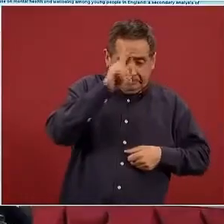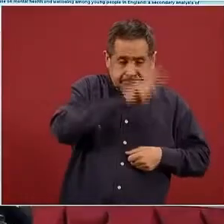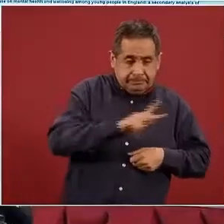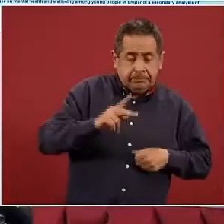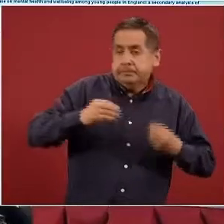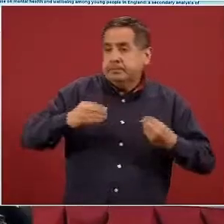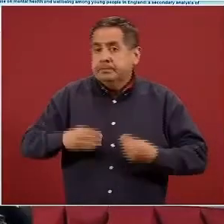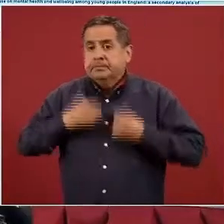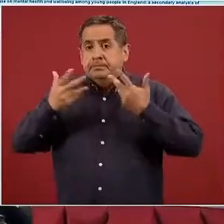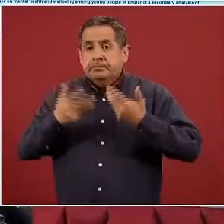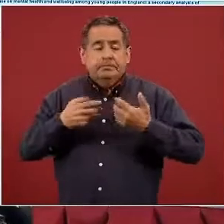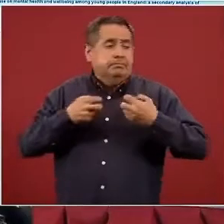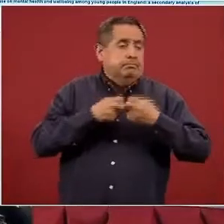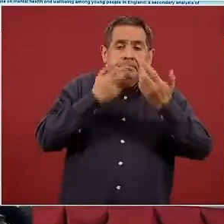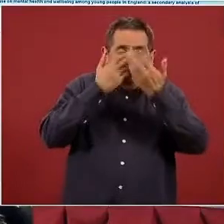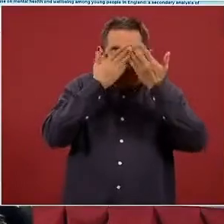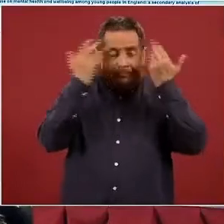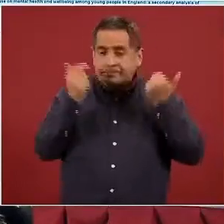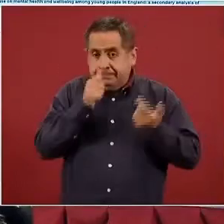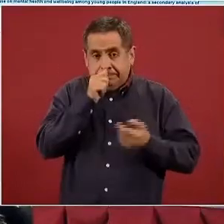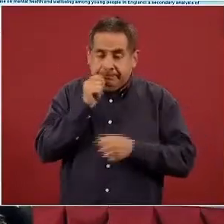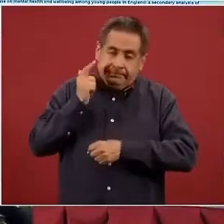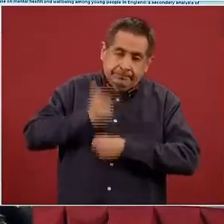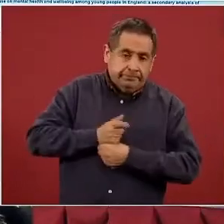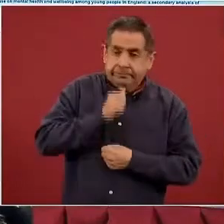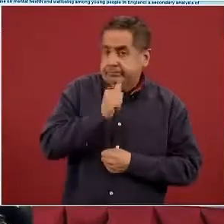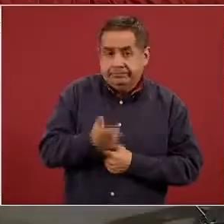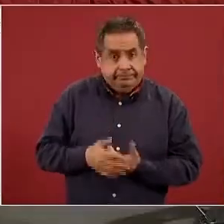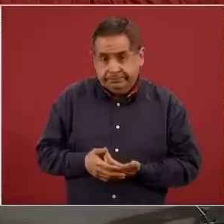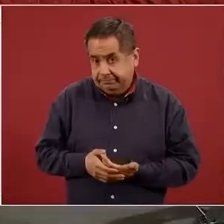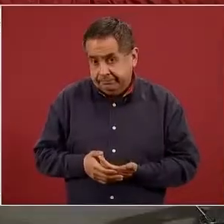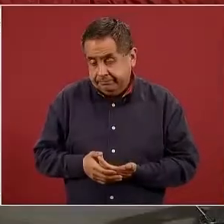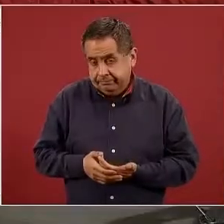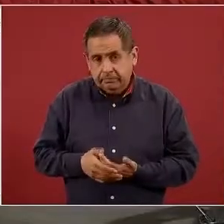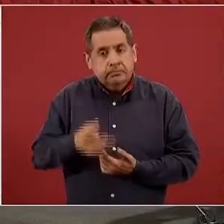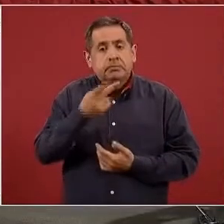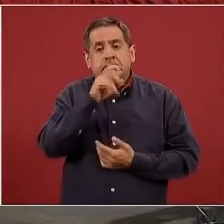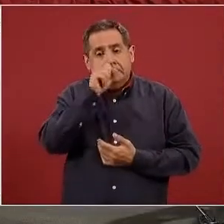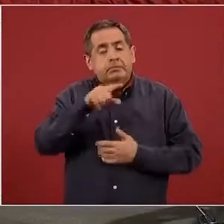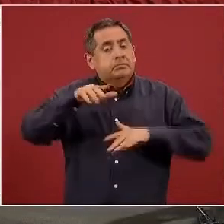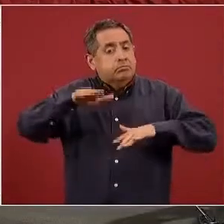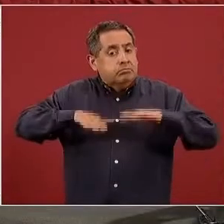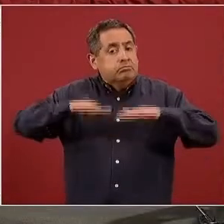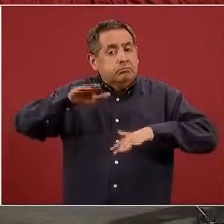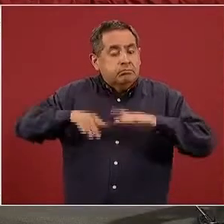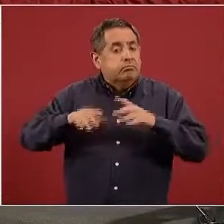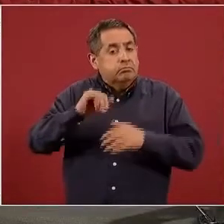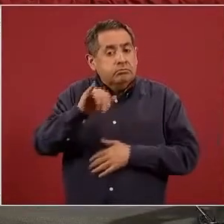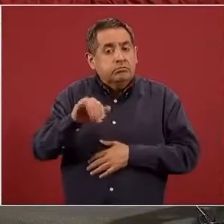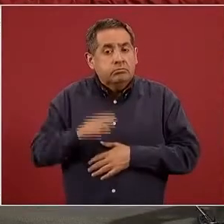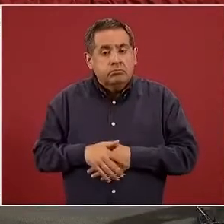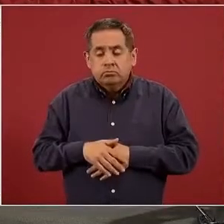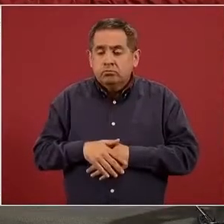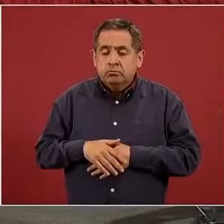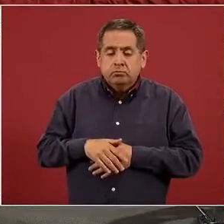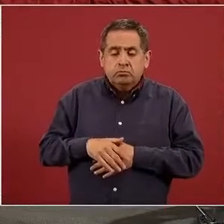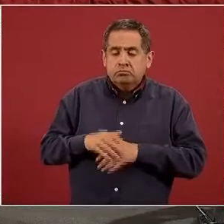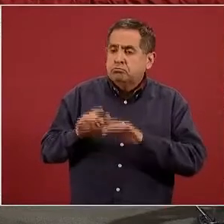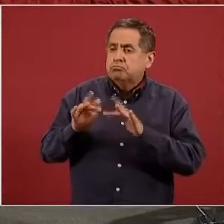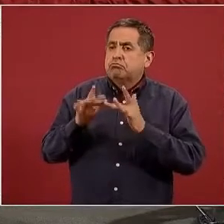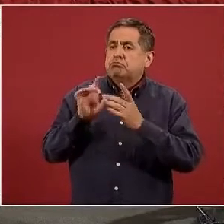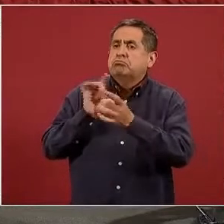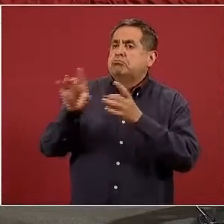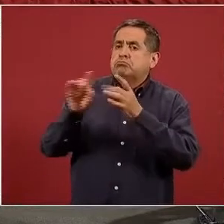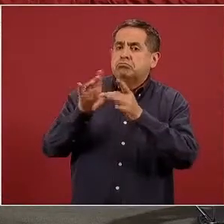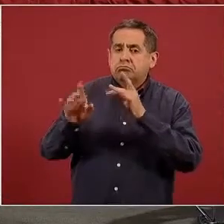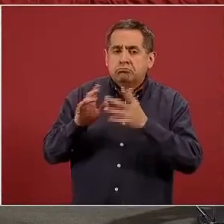los síntomas de ansiedad, pero también lo que se ha visto es que a veces tienen más facilidad de comunicar el